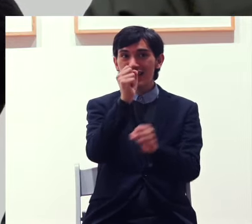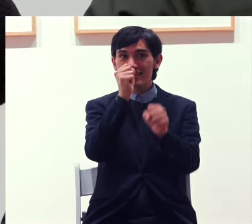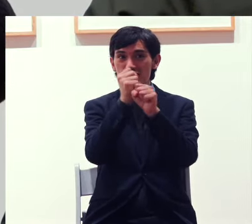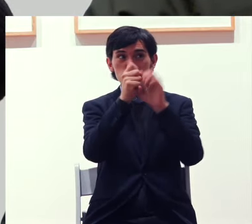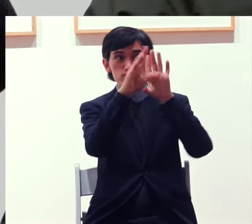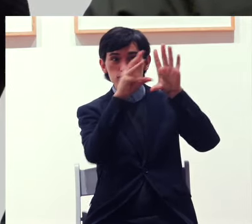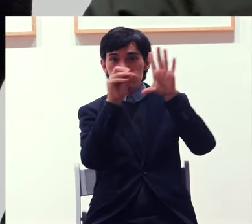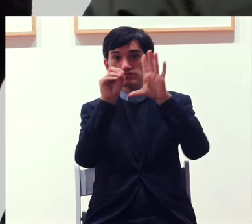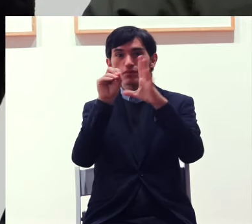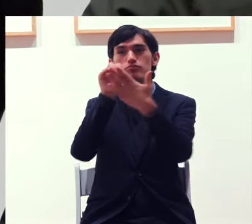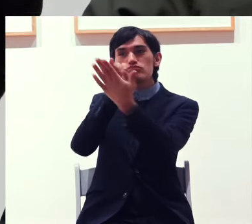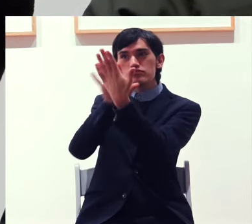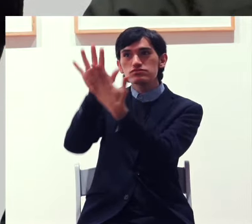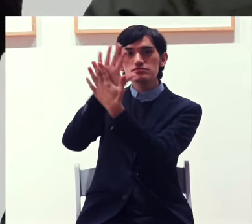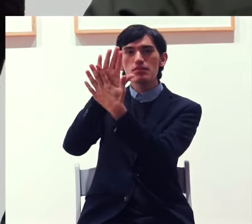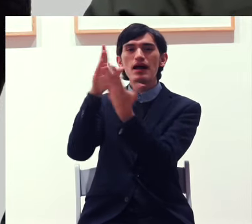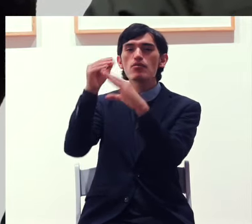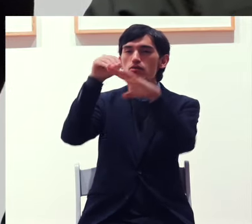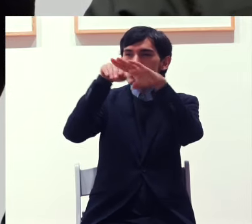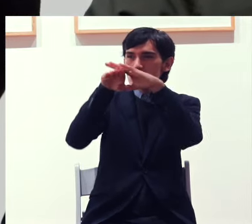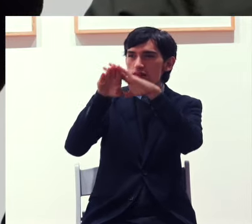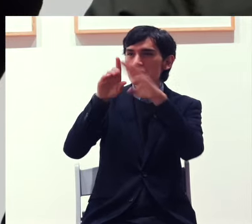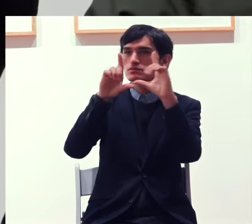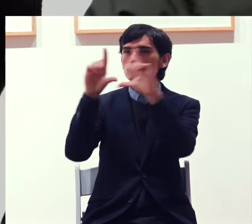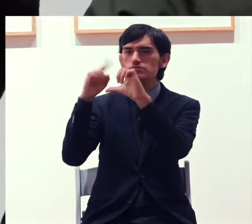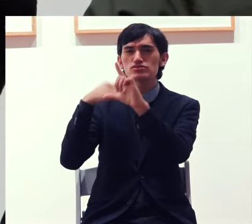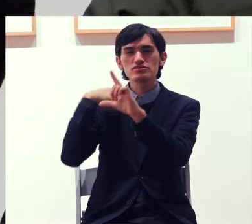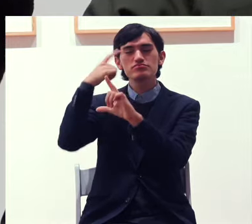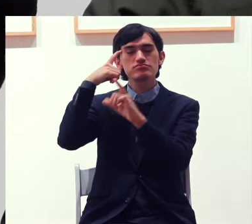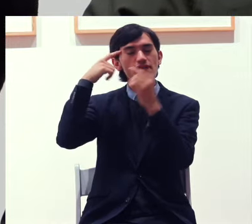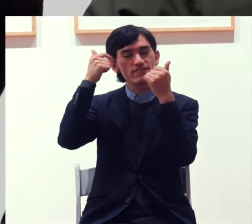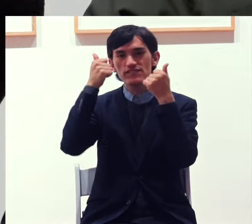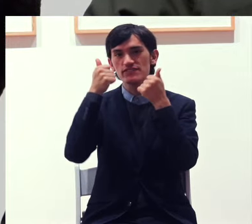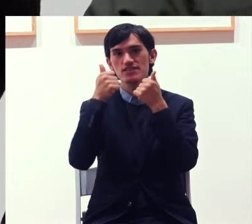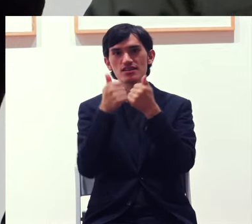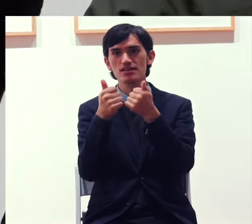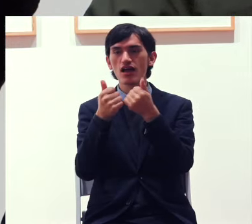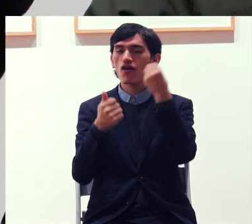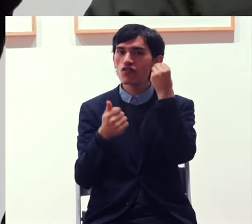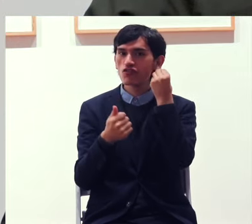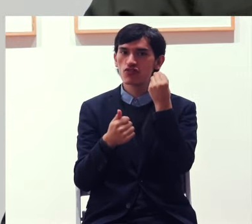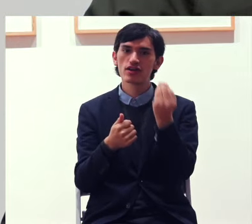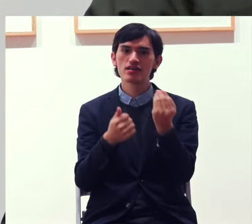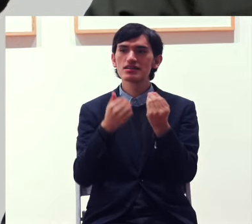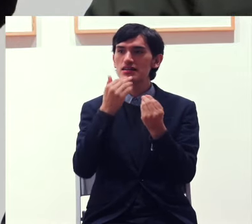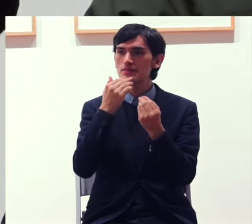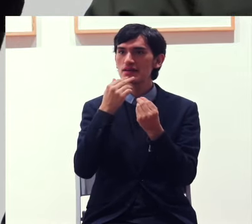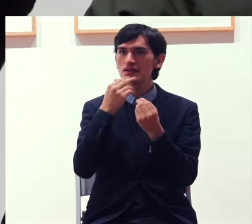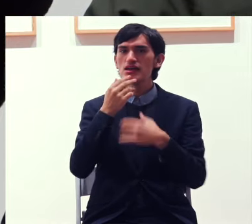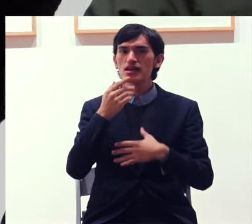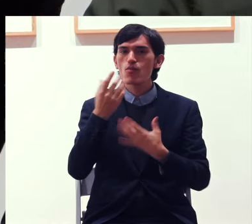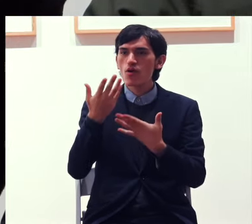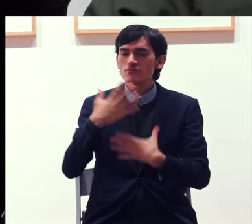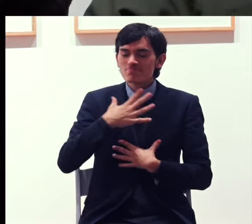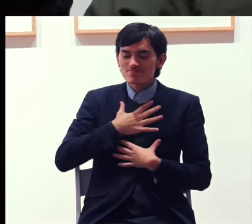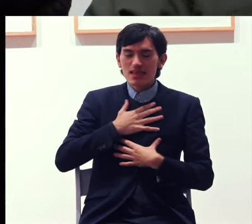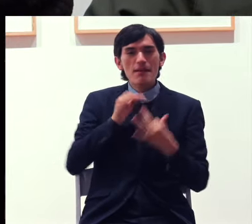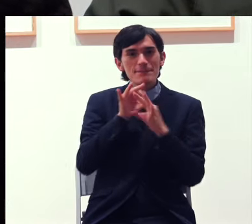su grabado para resguardar la colección, ¿cierto? Que me parece muy bien... súper buen incentivo para el